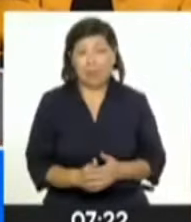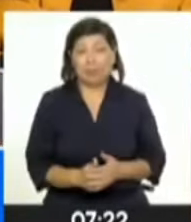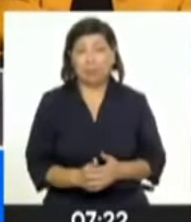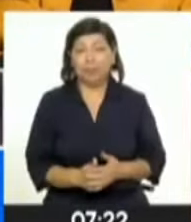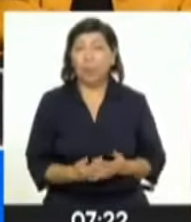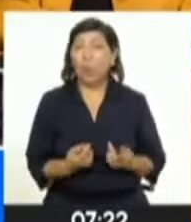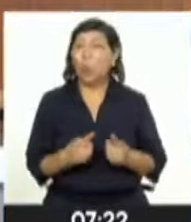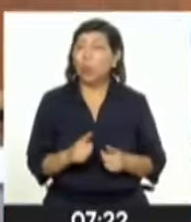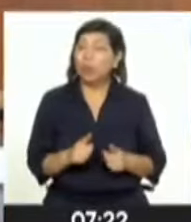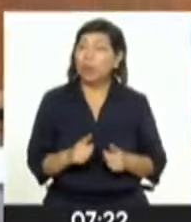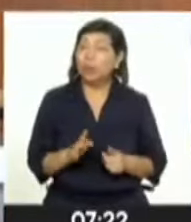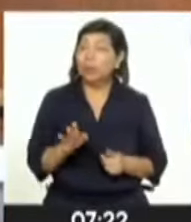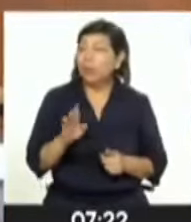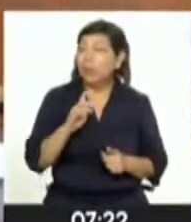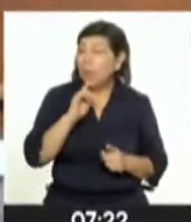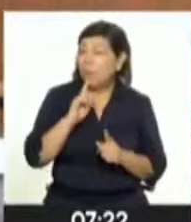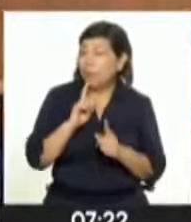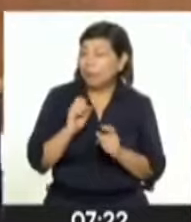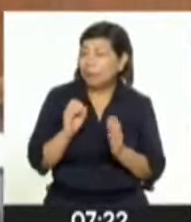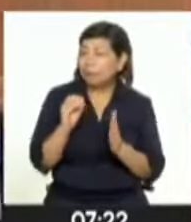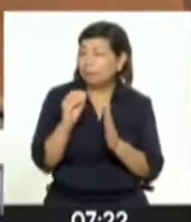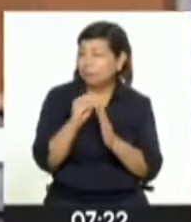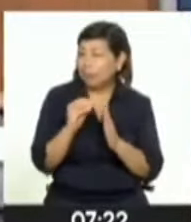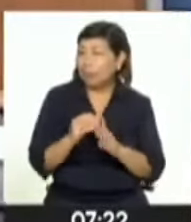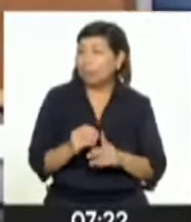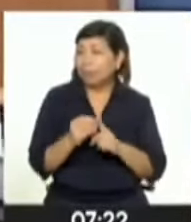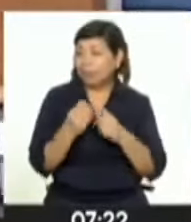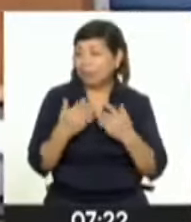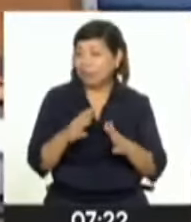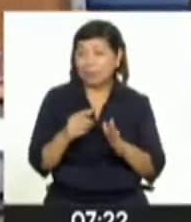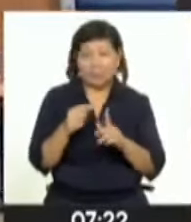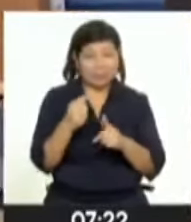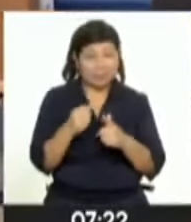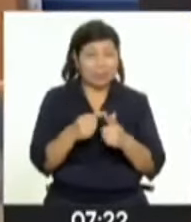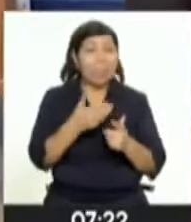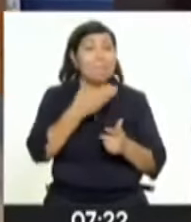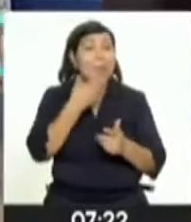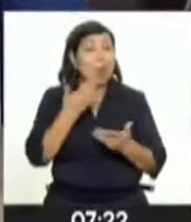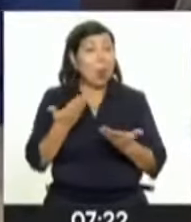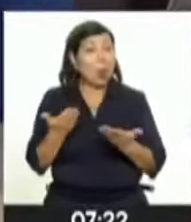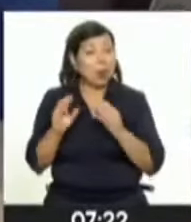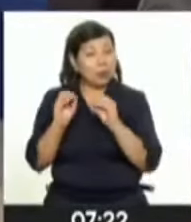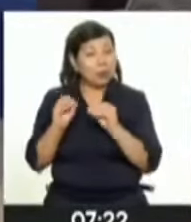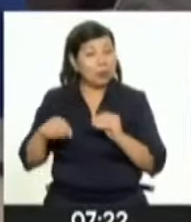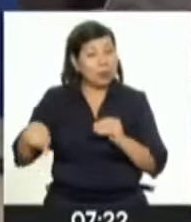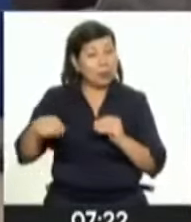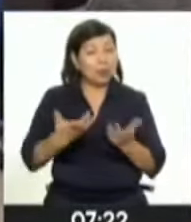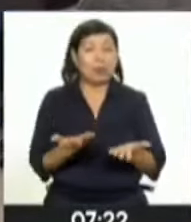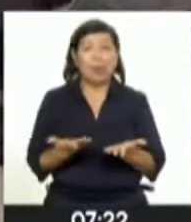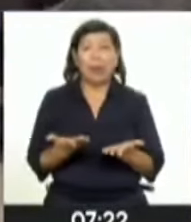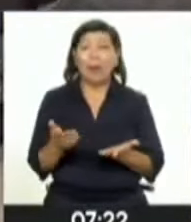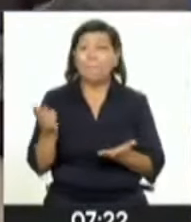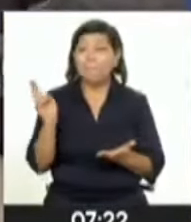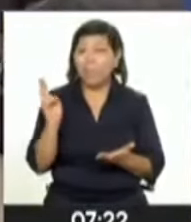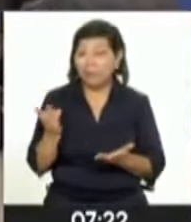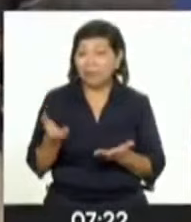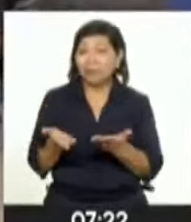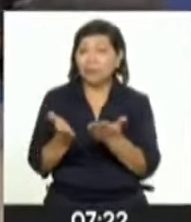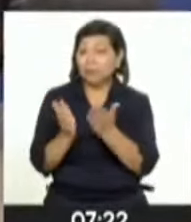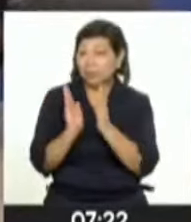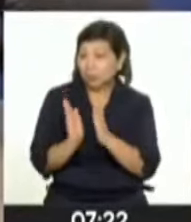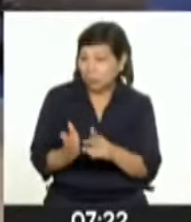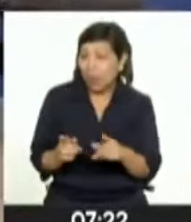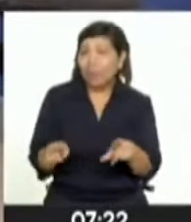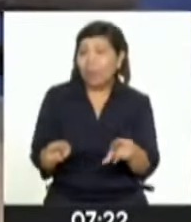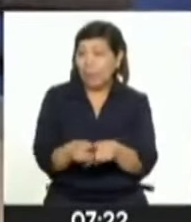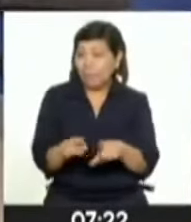hablamos de educación, hablamos de aspectos claves, ¿no? En principio, ya lo ha señalado usted, calidad educativa, formación adecuada de los estudiantes